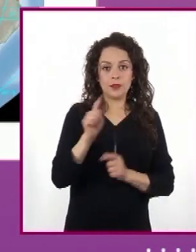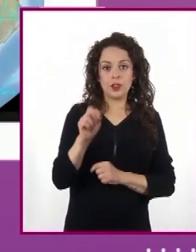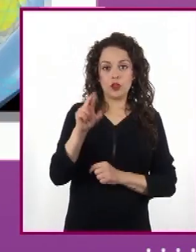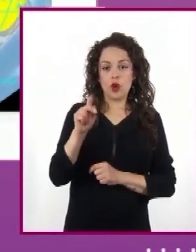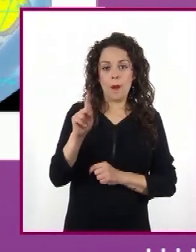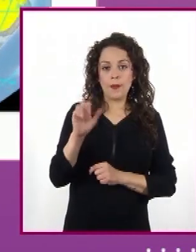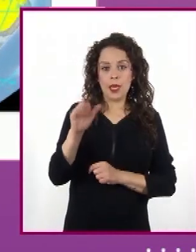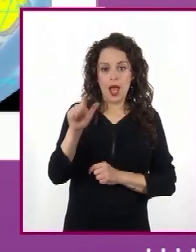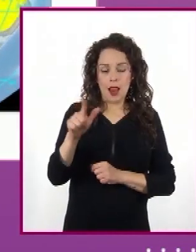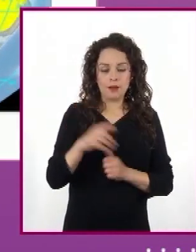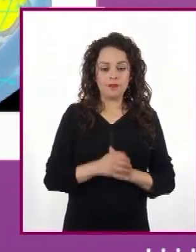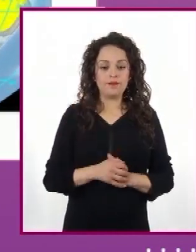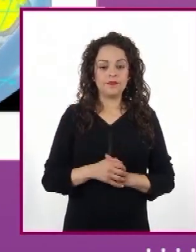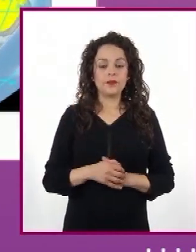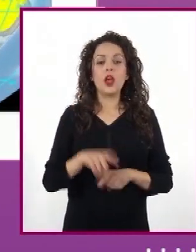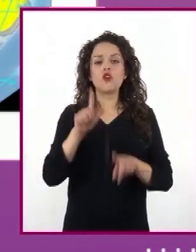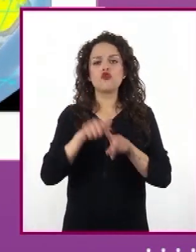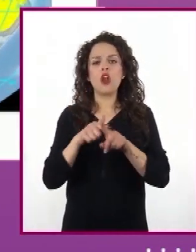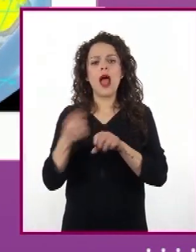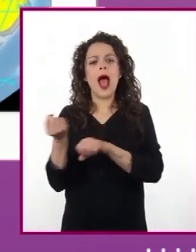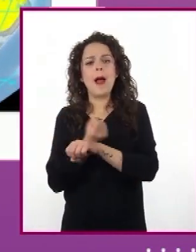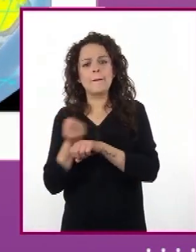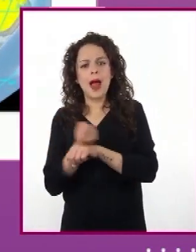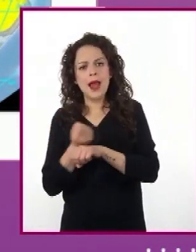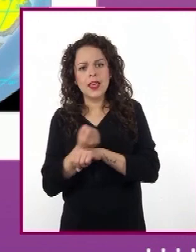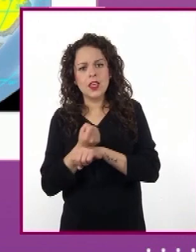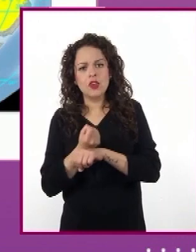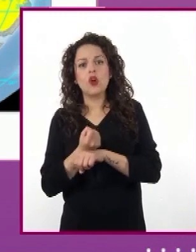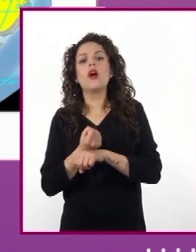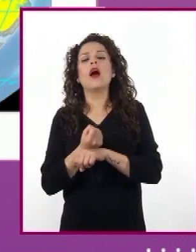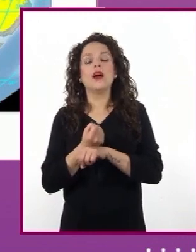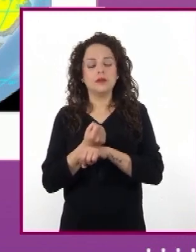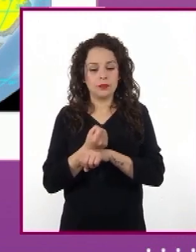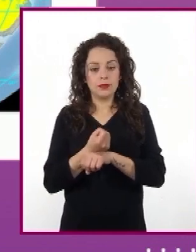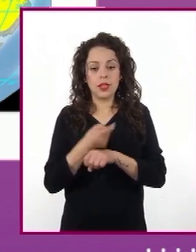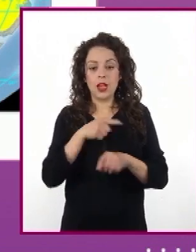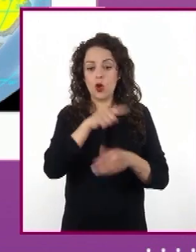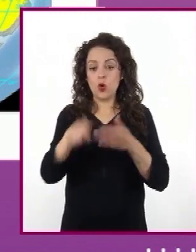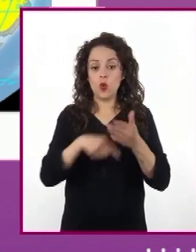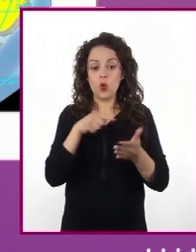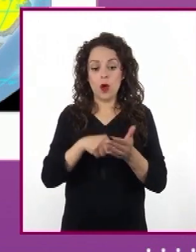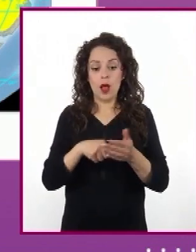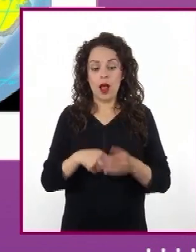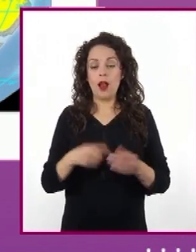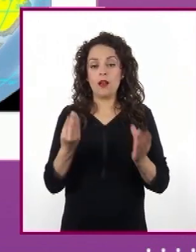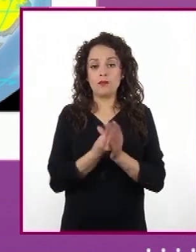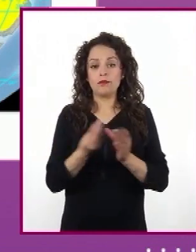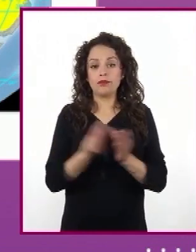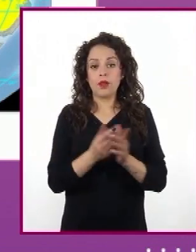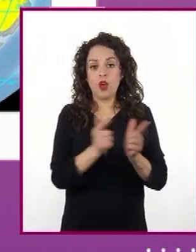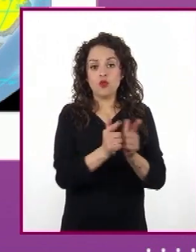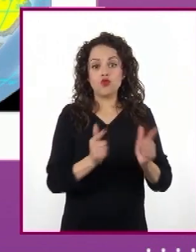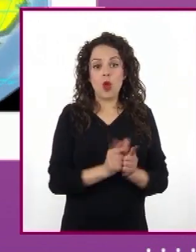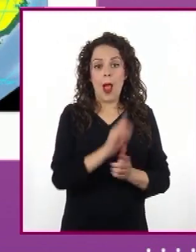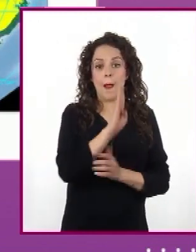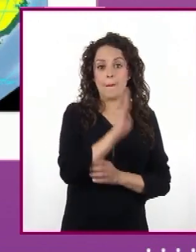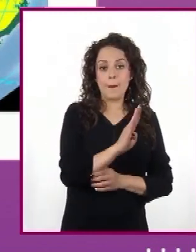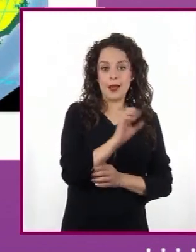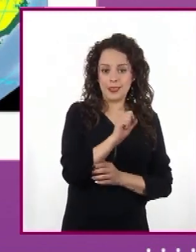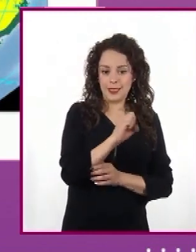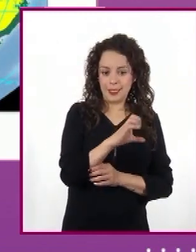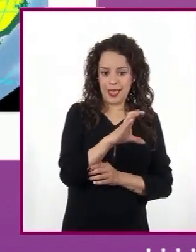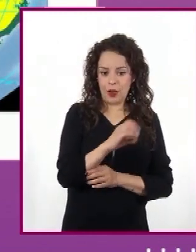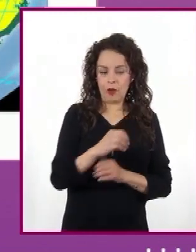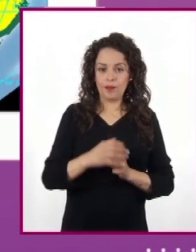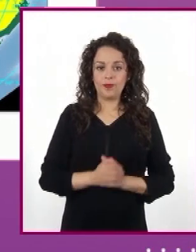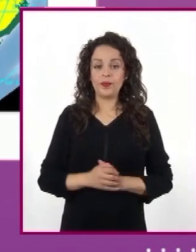2. Con color amarillo señalen las zonas que corresponden al grupo B, climas secos. 3.